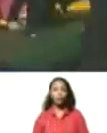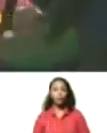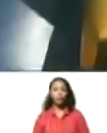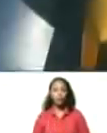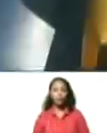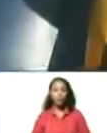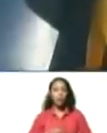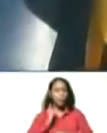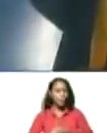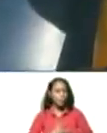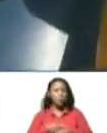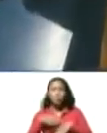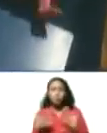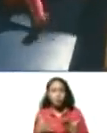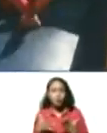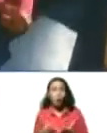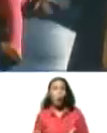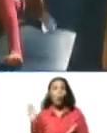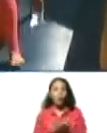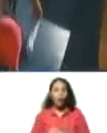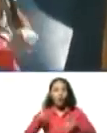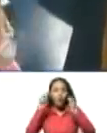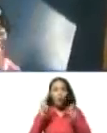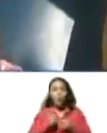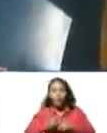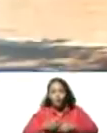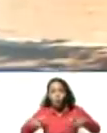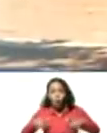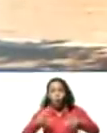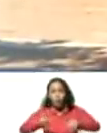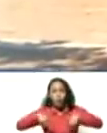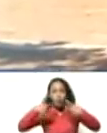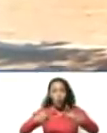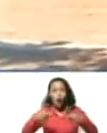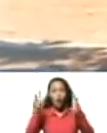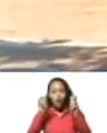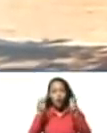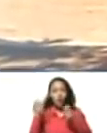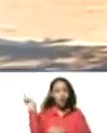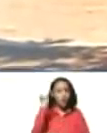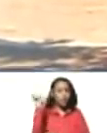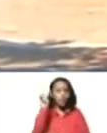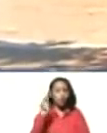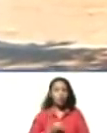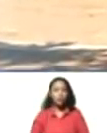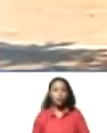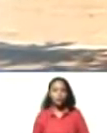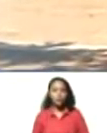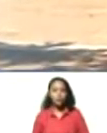el momento de relanzamiento de la nave espacial Venezuela.